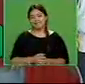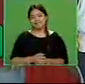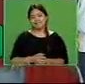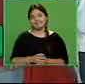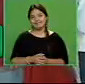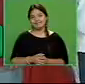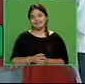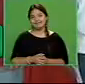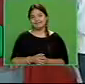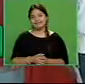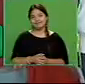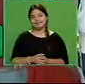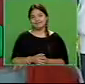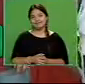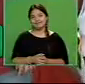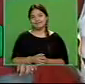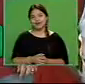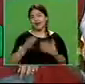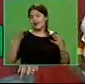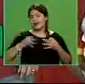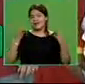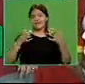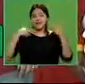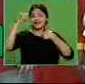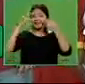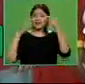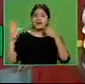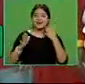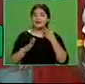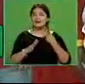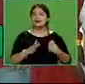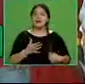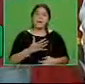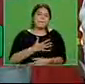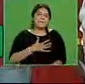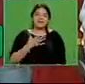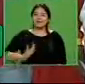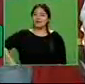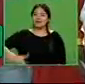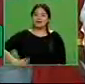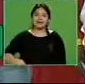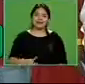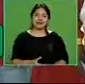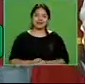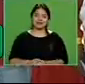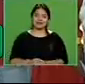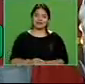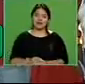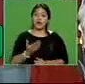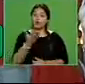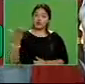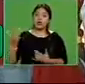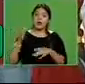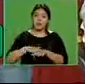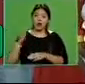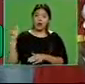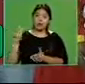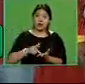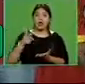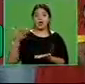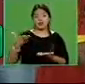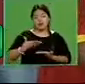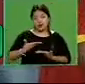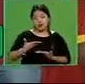que él estuvo, ha sido mi presidente, pues. Y a ustedes por estar aquí